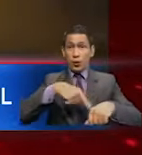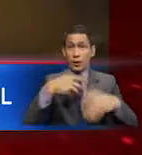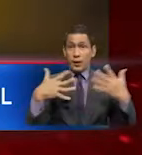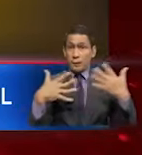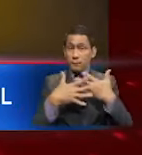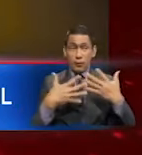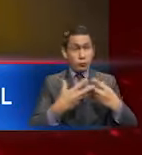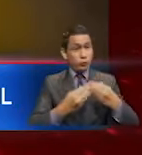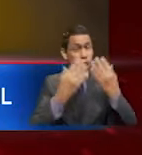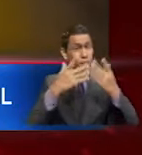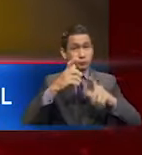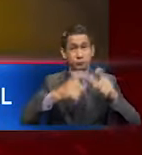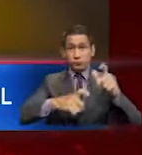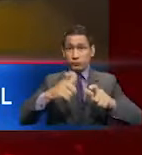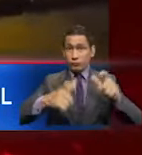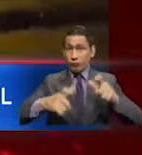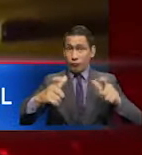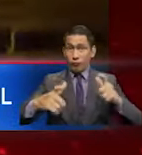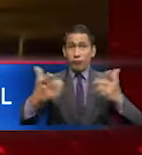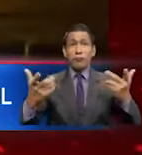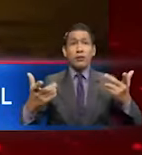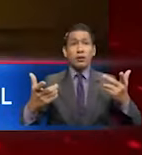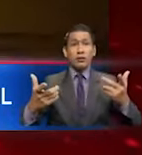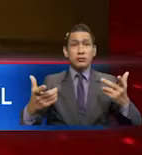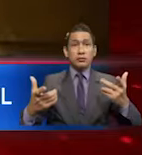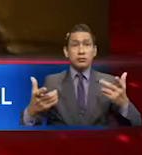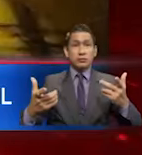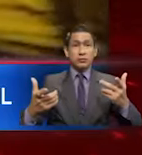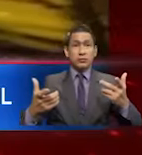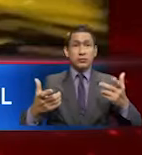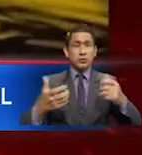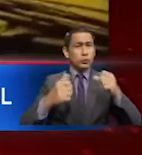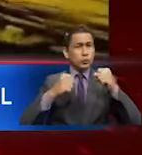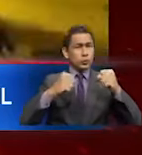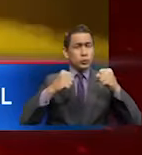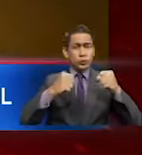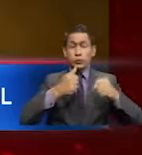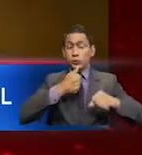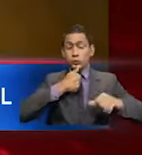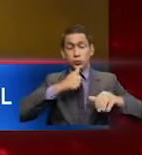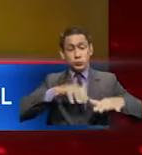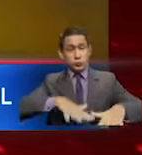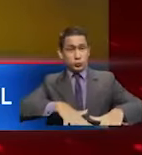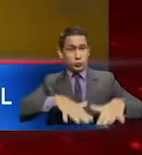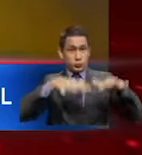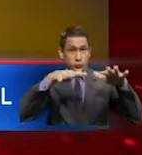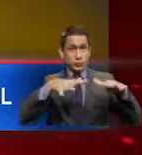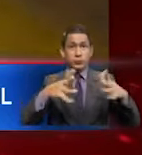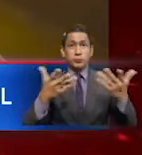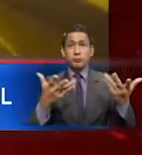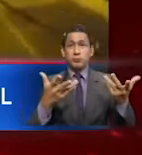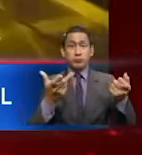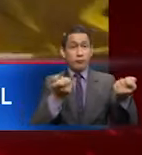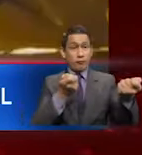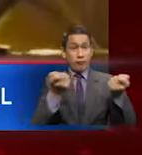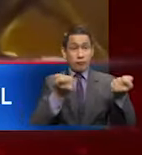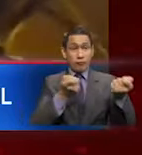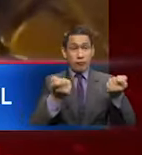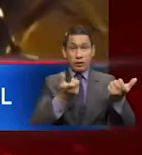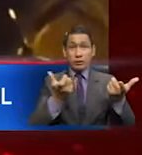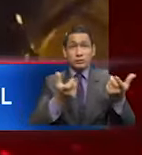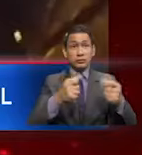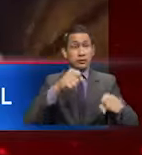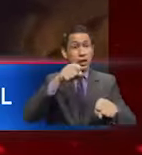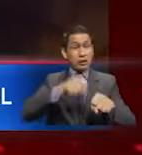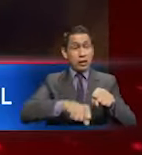de pánico. La naturaleza acá hizo de las suyas, fuertes inundaciones, vemos claramente cómo vehículos han quedado bajo el agua o